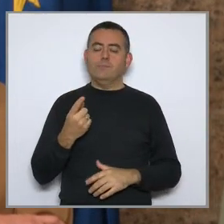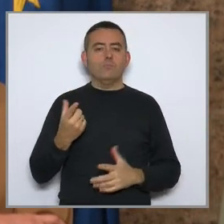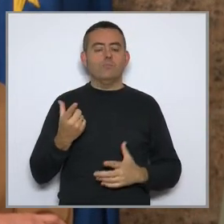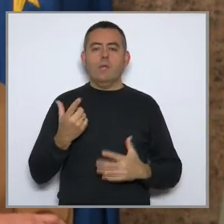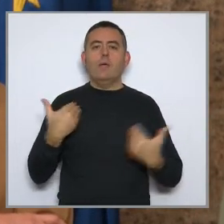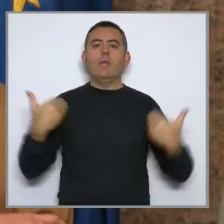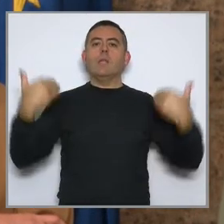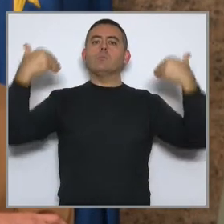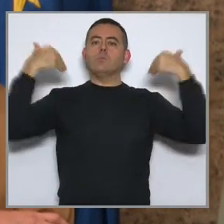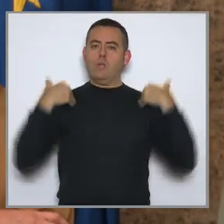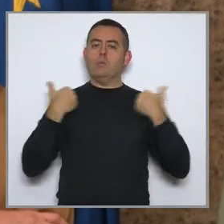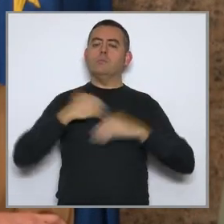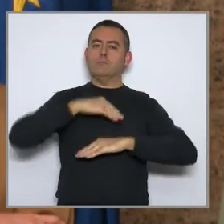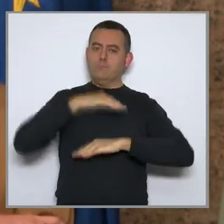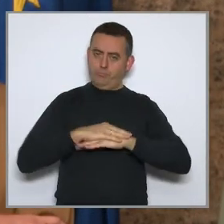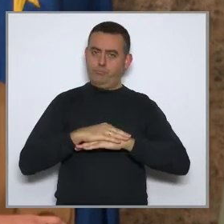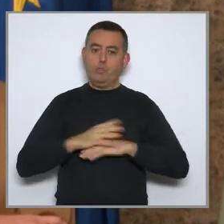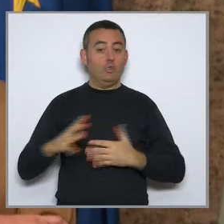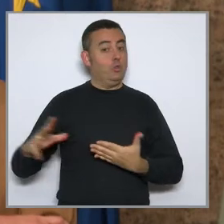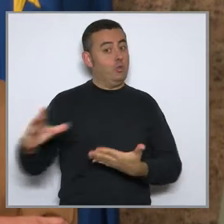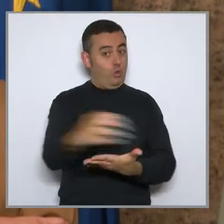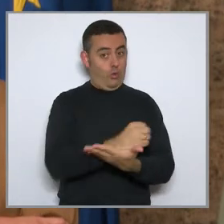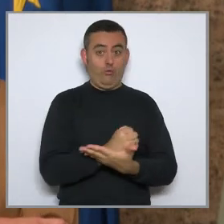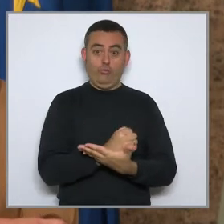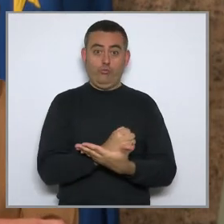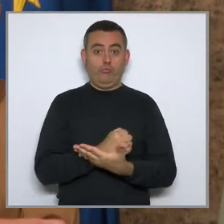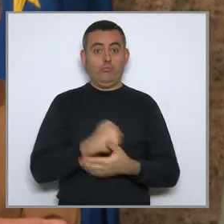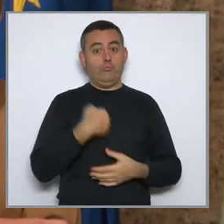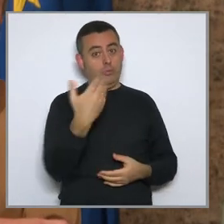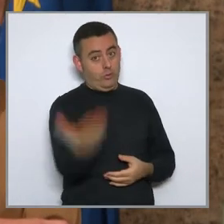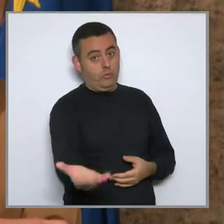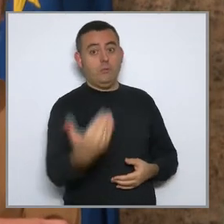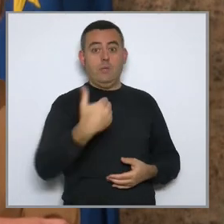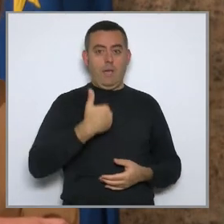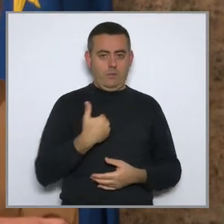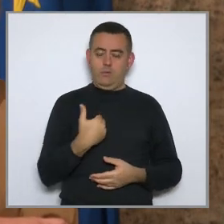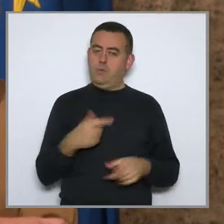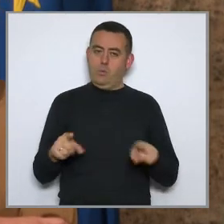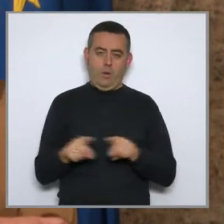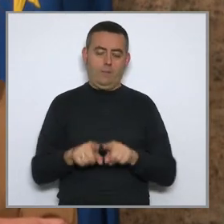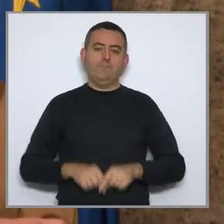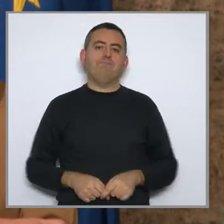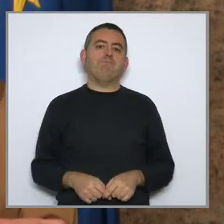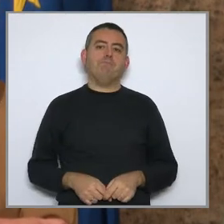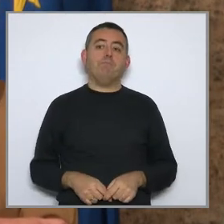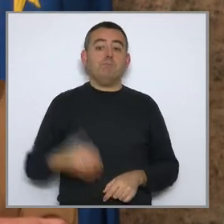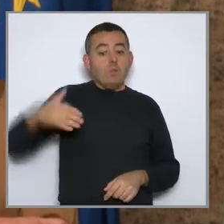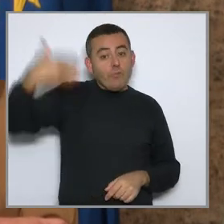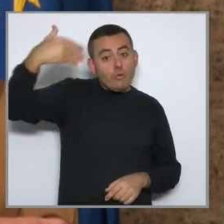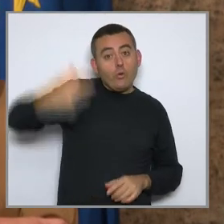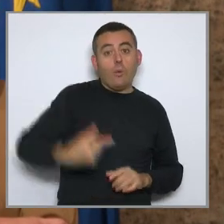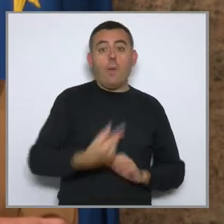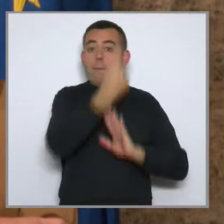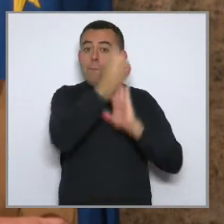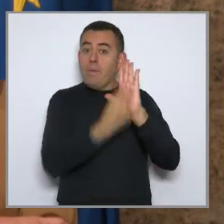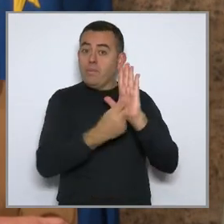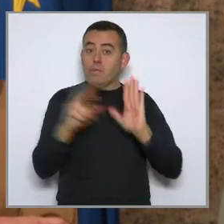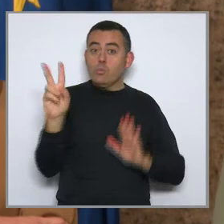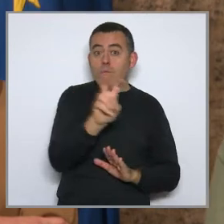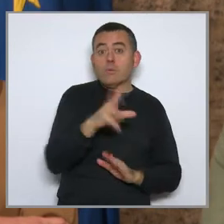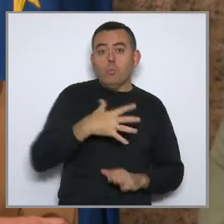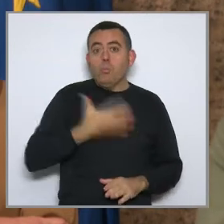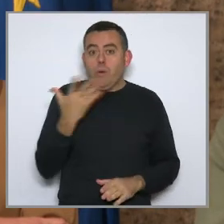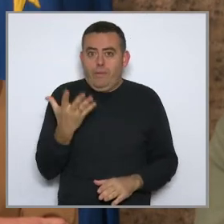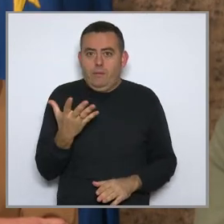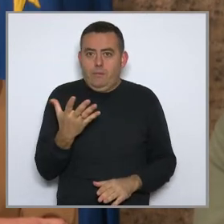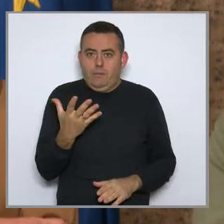de que, desde luego, se pueden situar nuevas medidas, que desde luego en absoluto descarto, lo que sí que es cierto es que es necesario que aquello